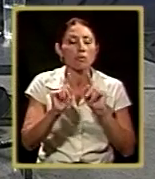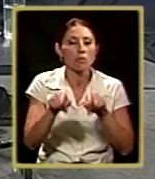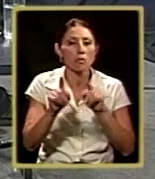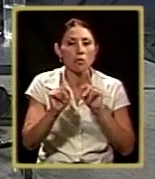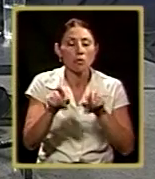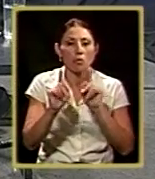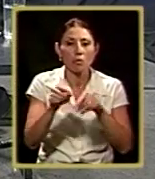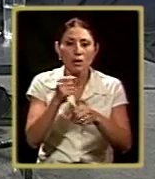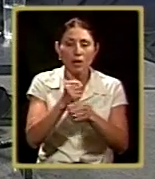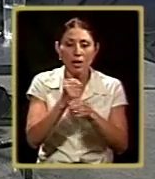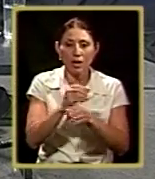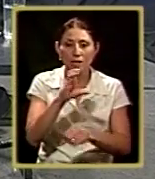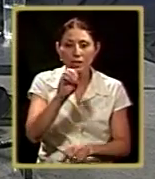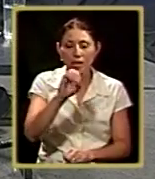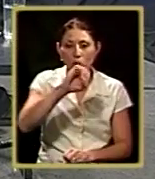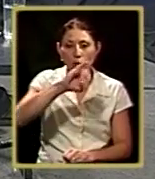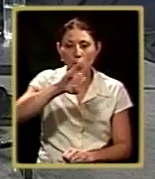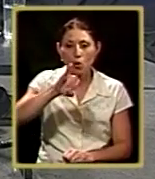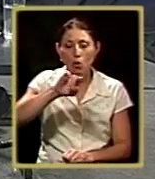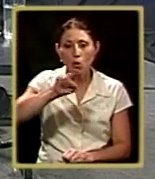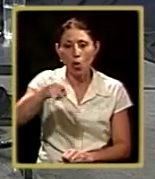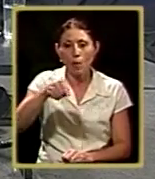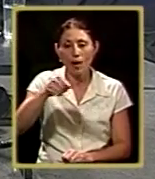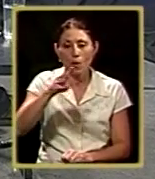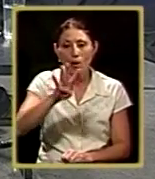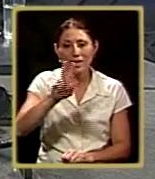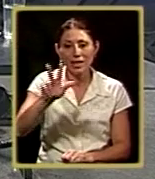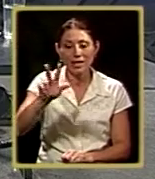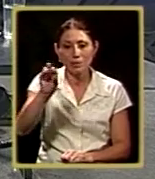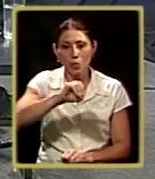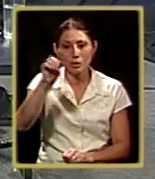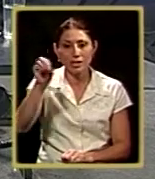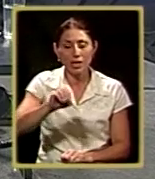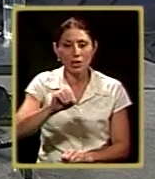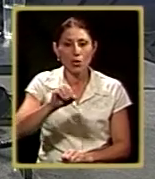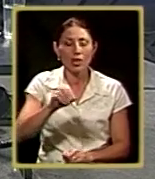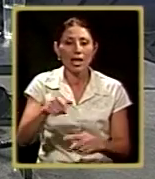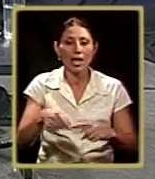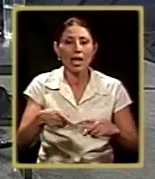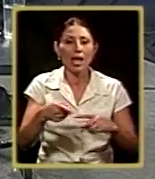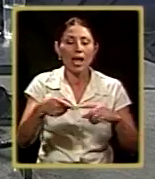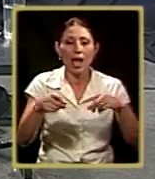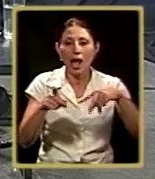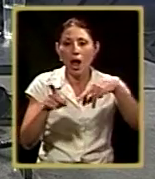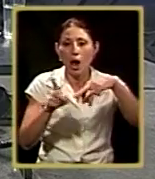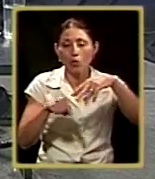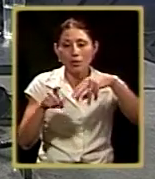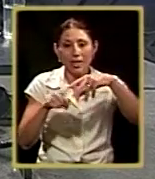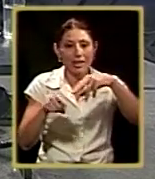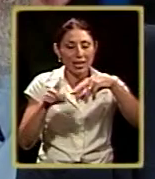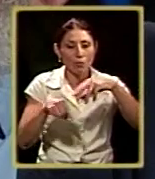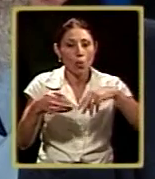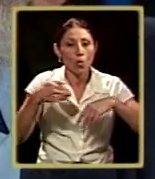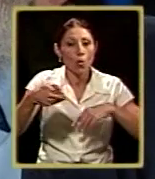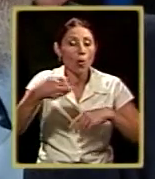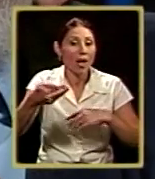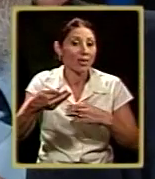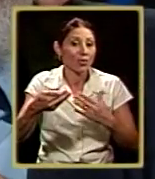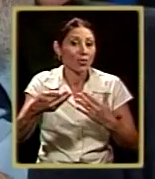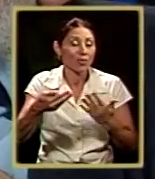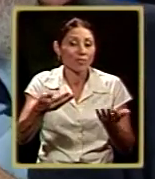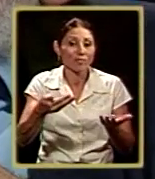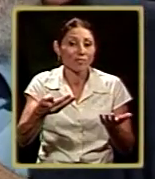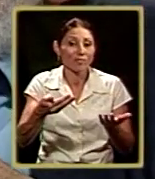un 0,43% de ausentismo, cuando el promedio es un 3%. Y eso es porque la gente está muy motivada con su